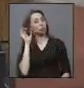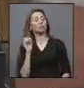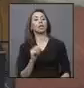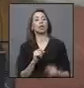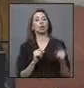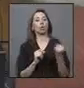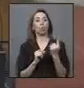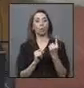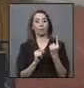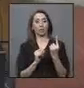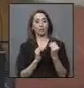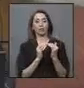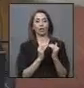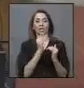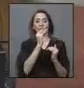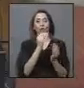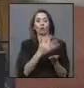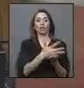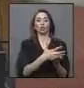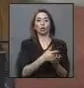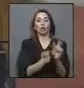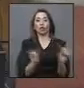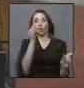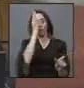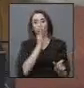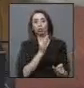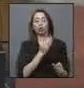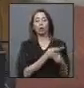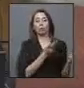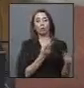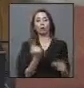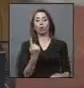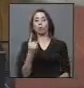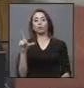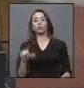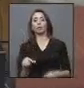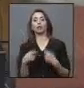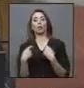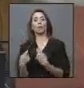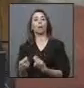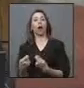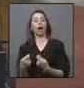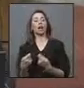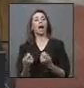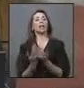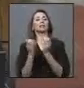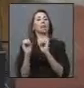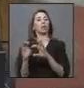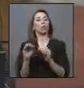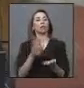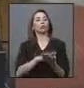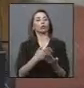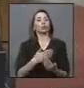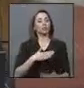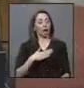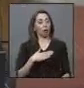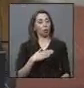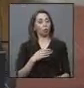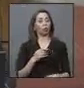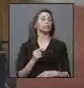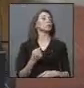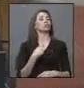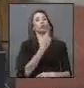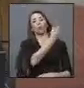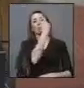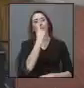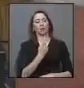peso que se aumente en el salario del sector público es un peso menos que se puede gastar en actividades como educación y salud. Pues bien,